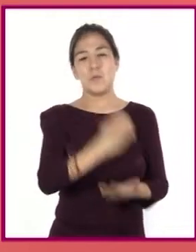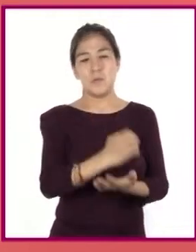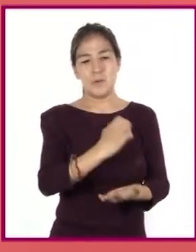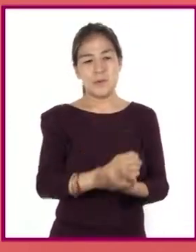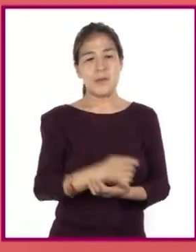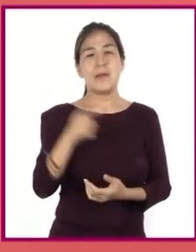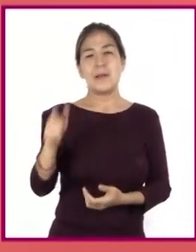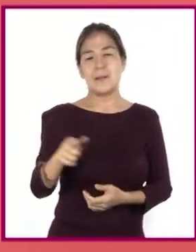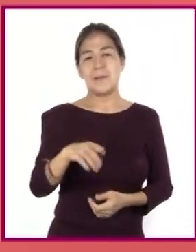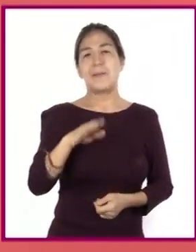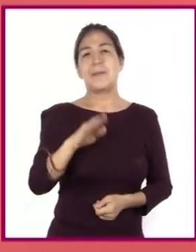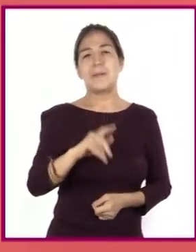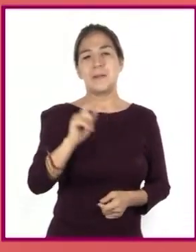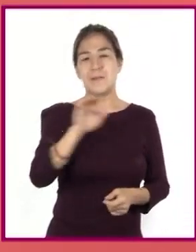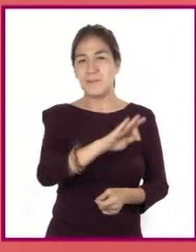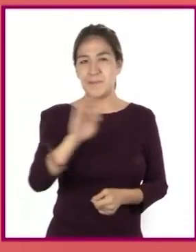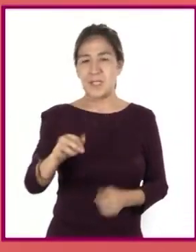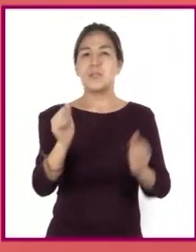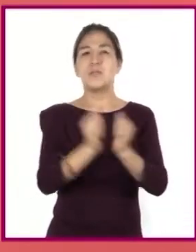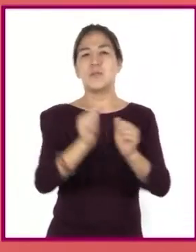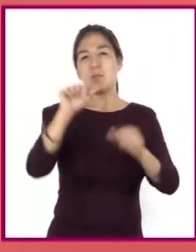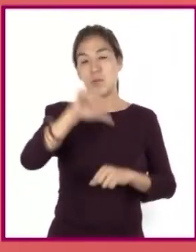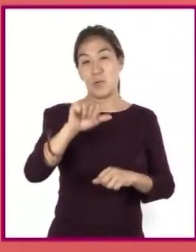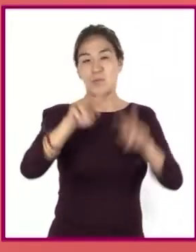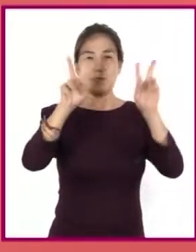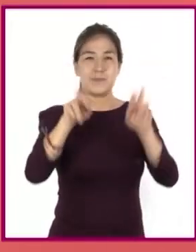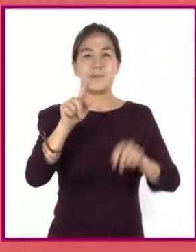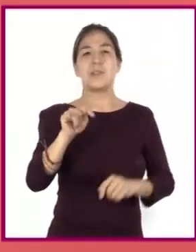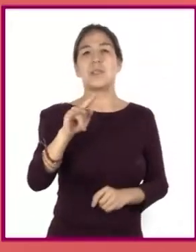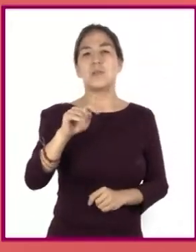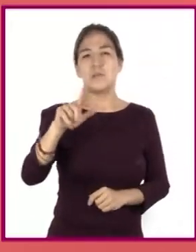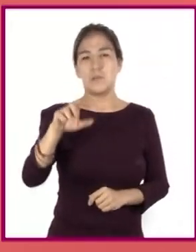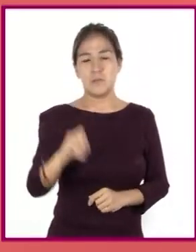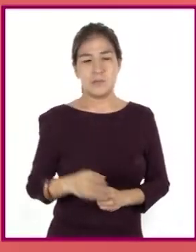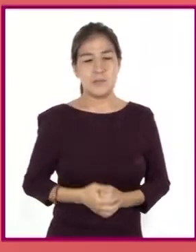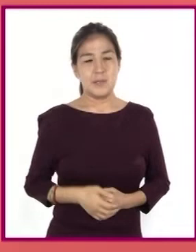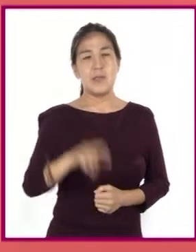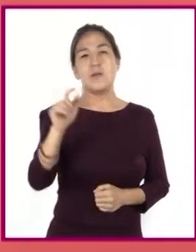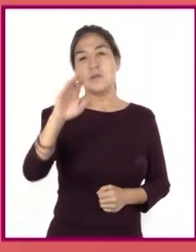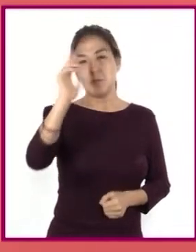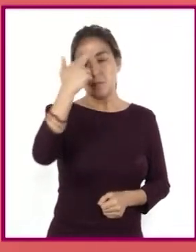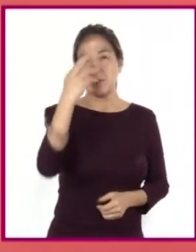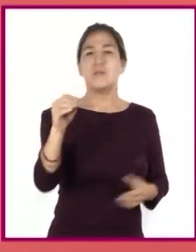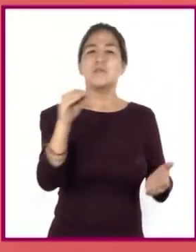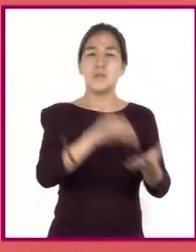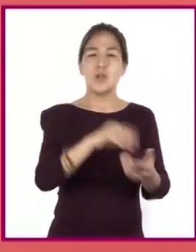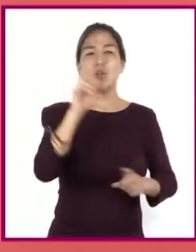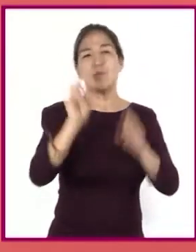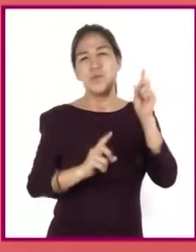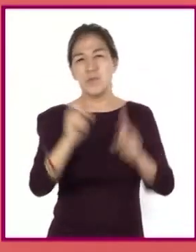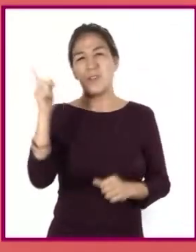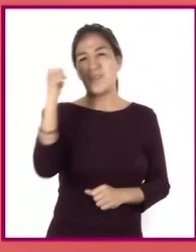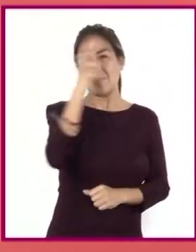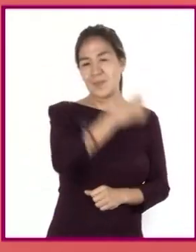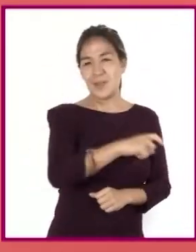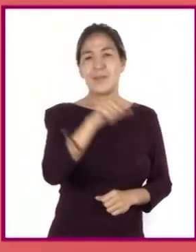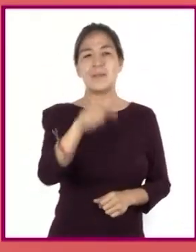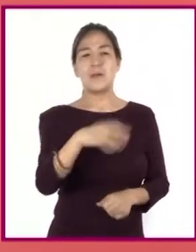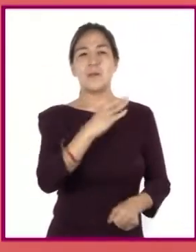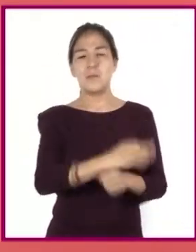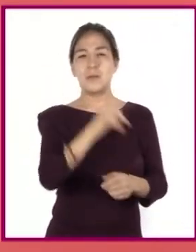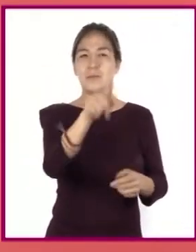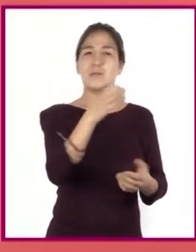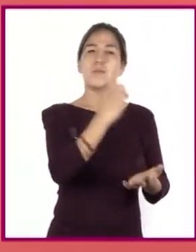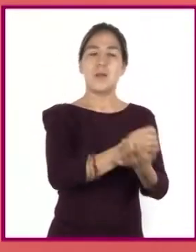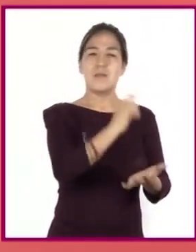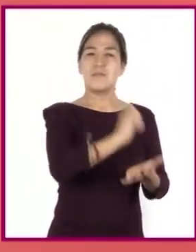de la asignatura, con la fecha y el título de nuestra sesión. Recuerden registrar sus dudas, inquietudes o dificultades en